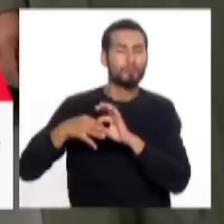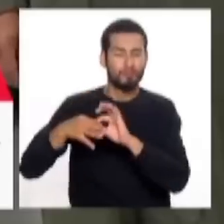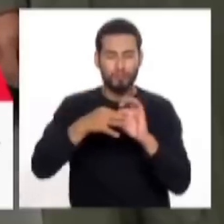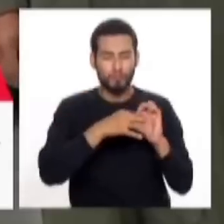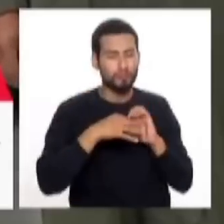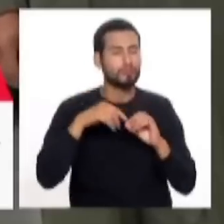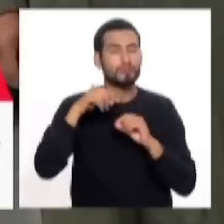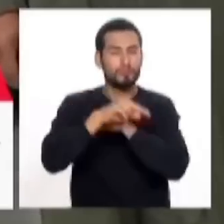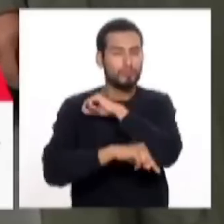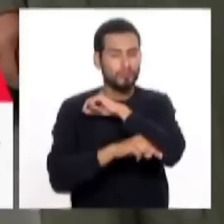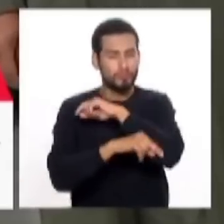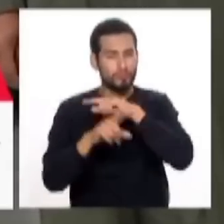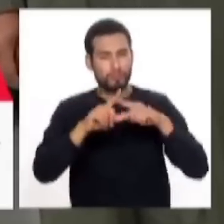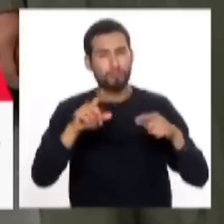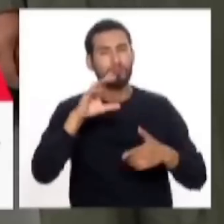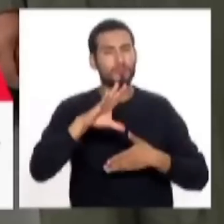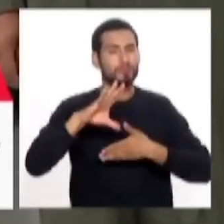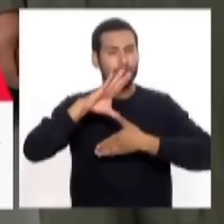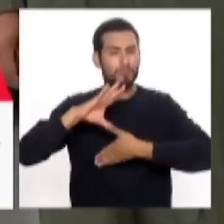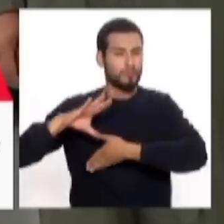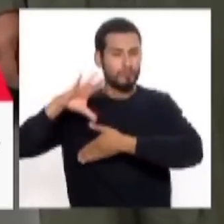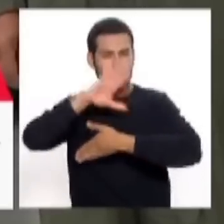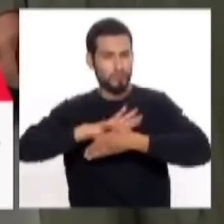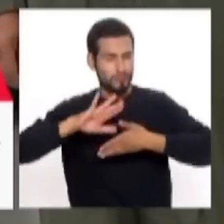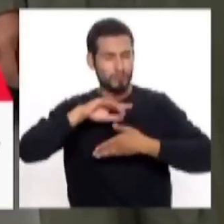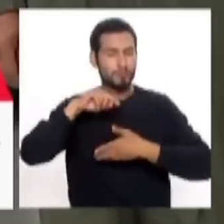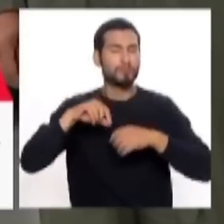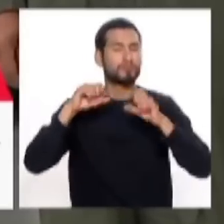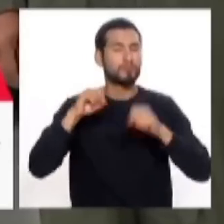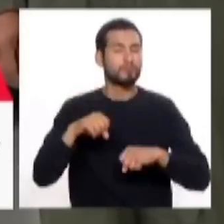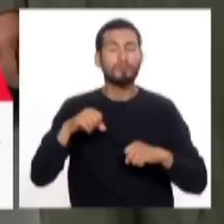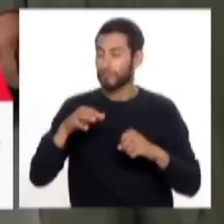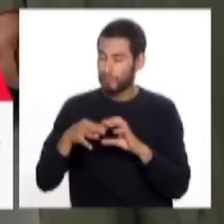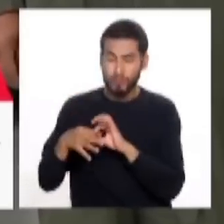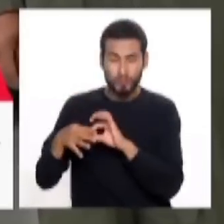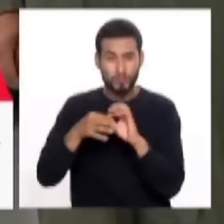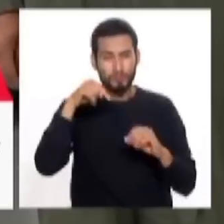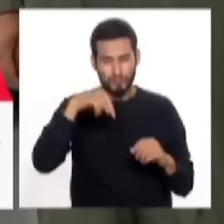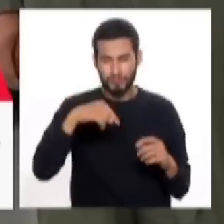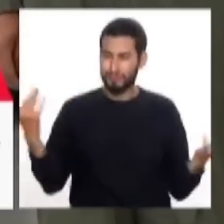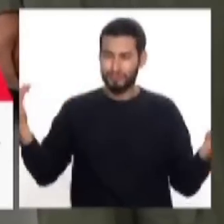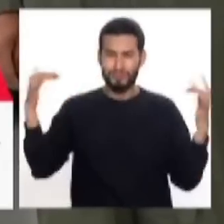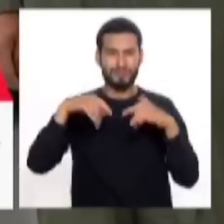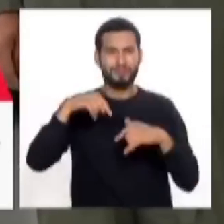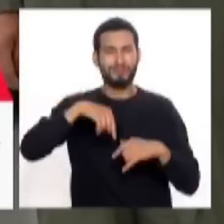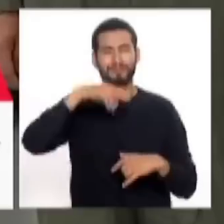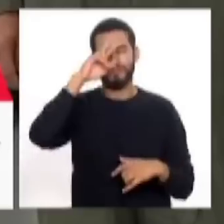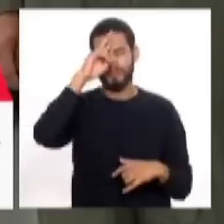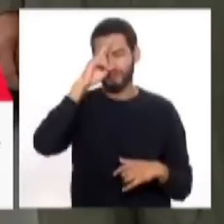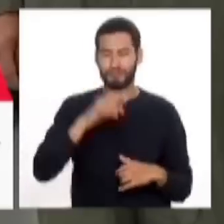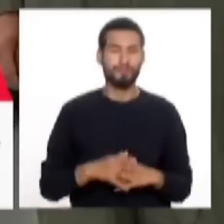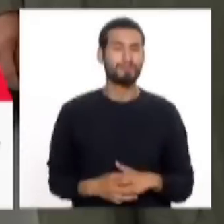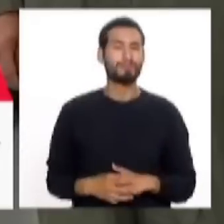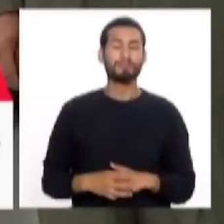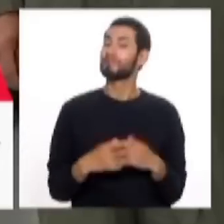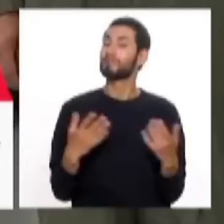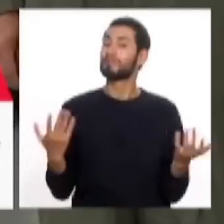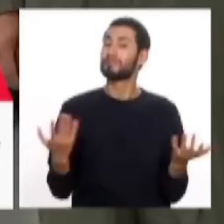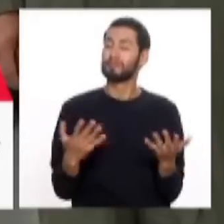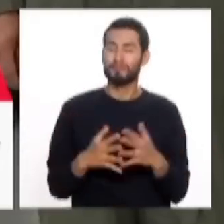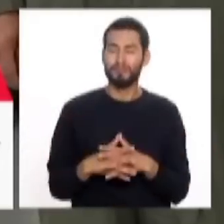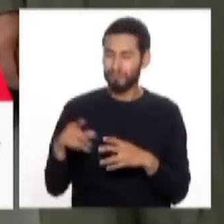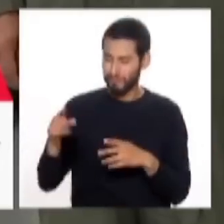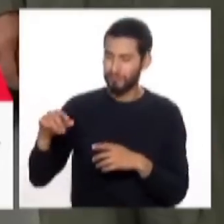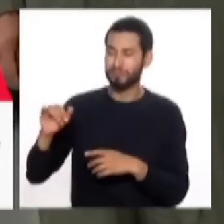Cooperación de las Fuerzas Americanas tenga lugar esta vez en el Perú, con la participación de